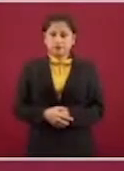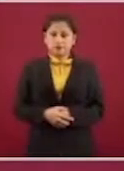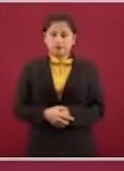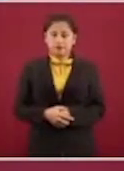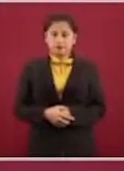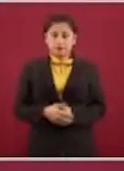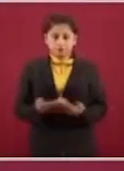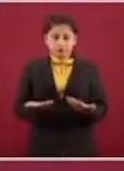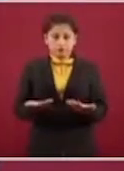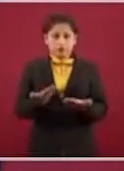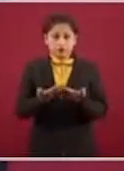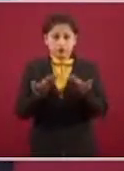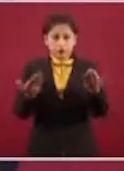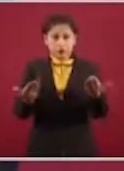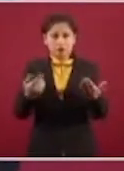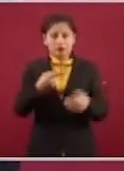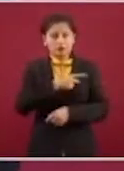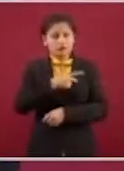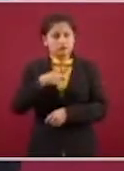familiarmente.